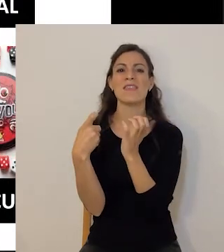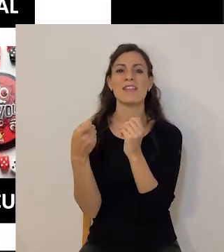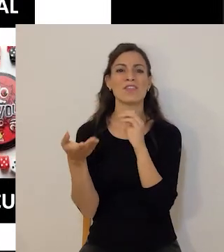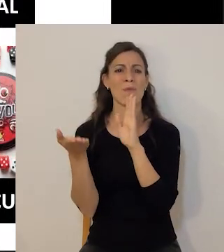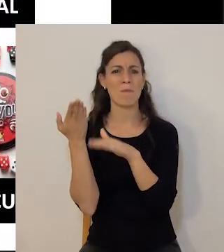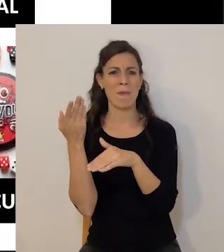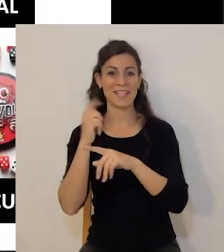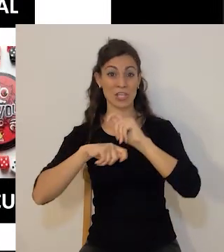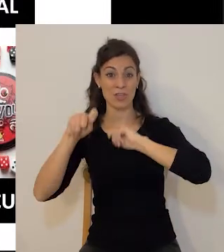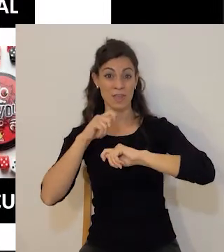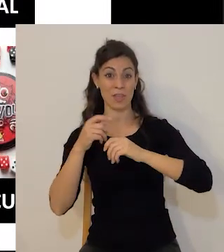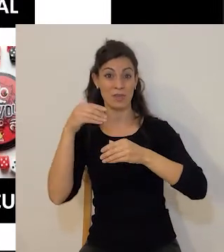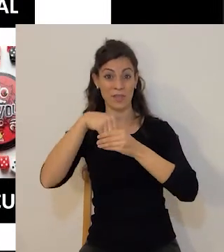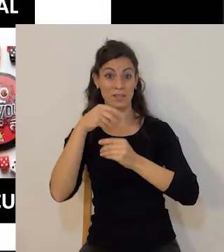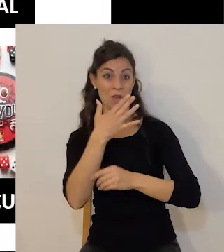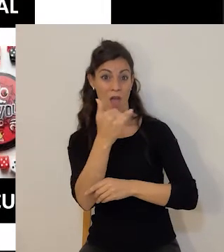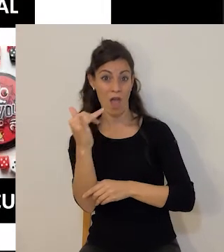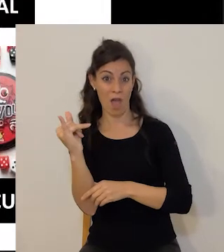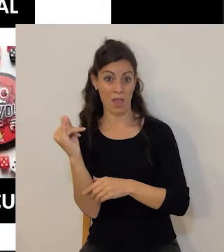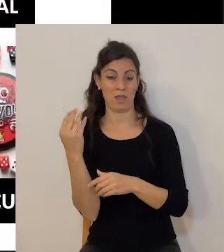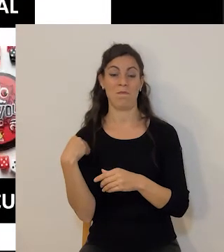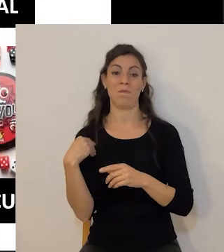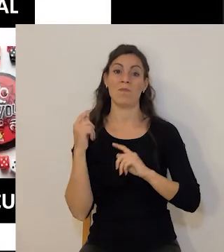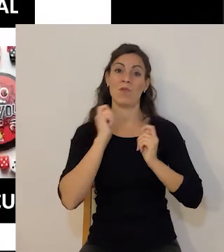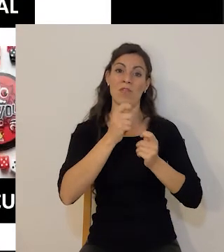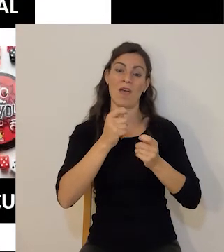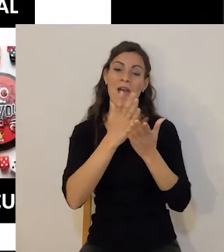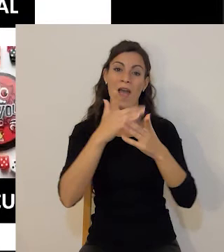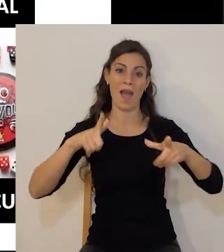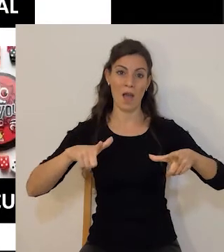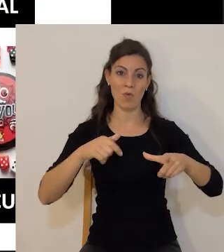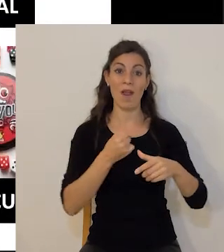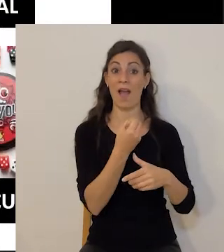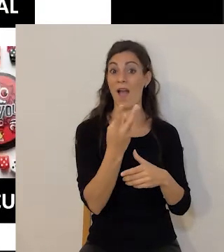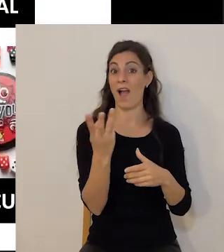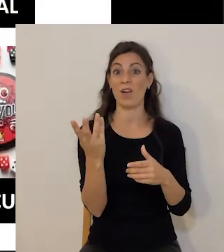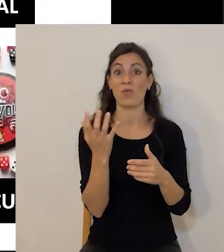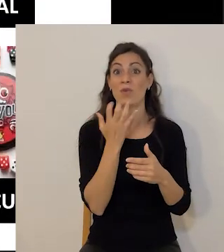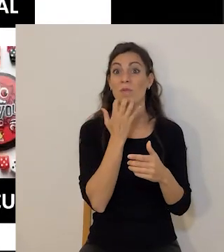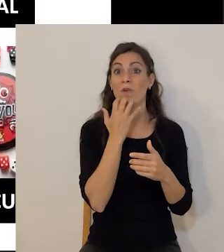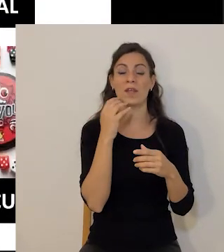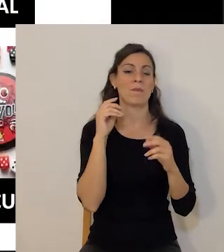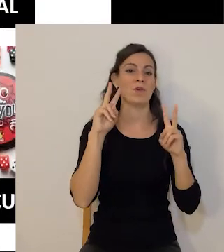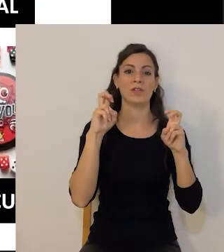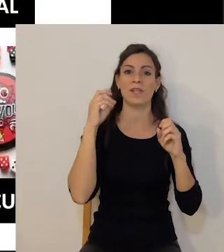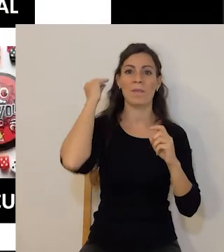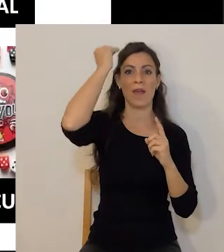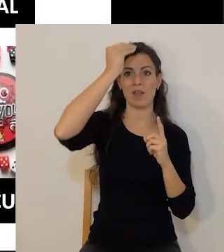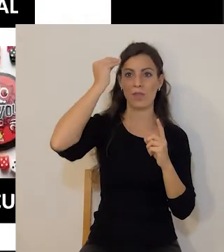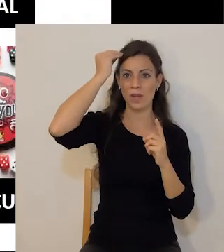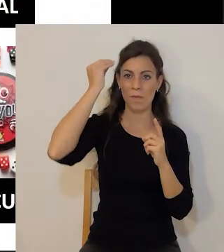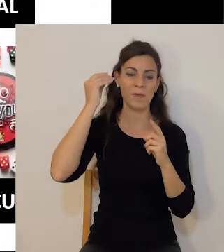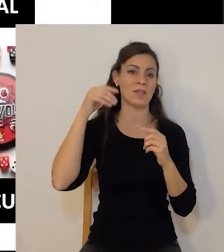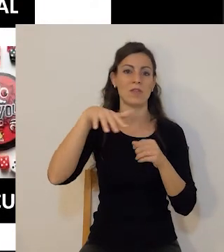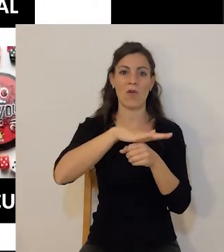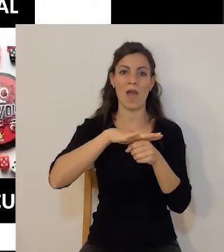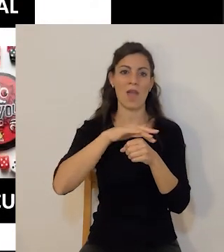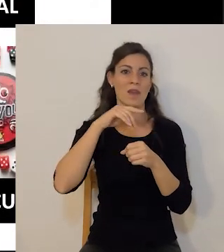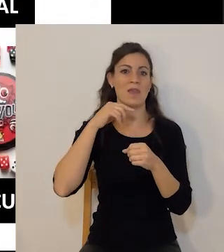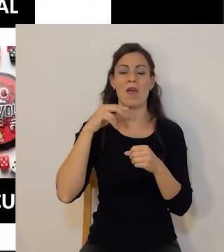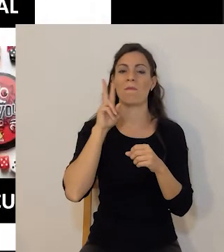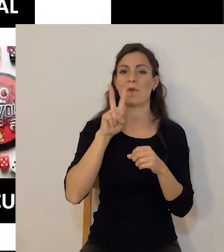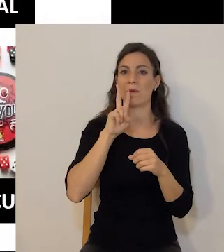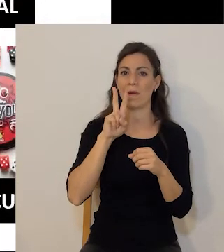en la asociación que aportamos al aula, hay algunos que se relacionan con razonamiento, con área verbal, con memoria,